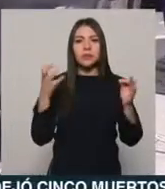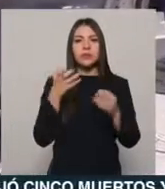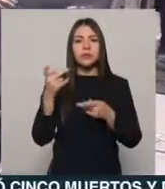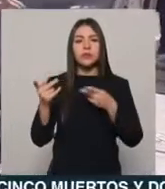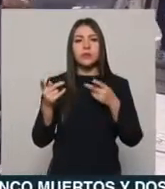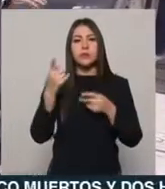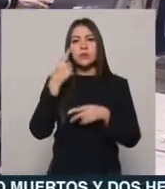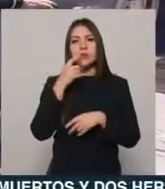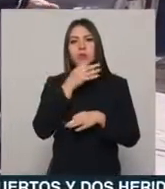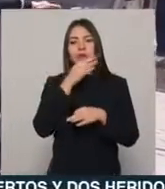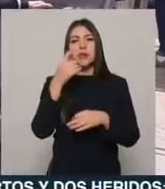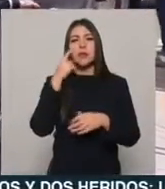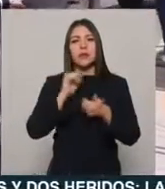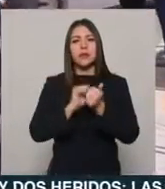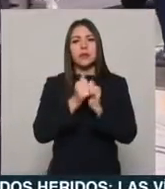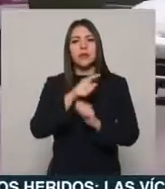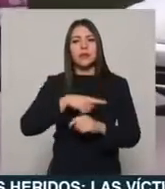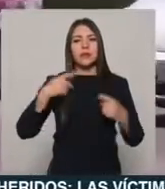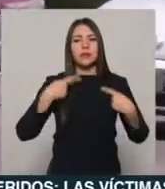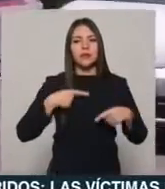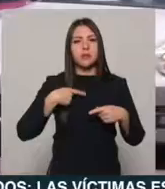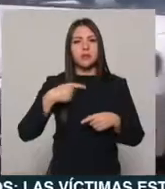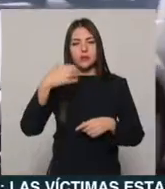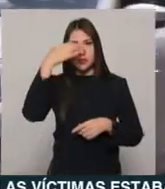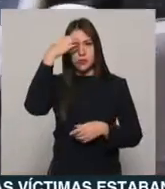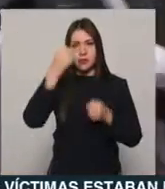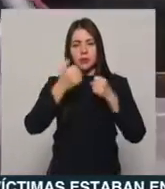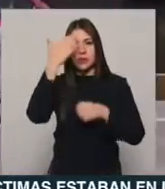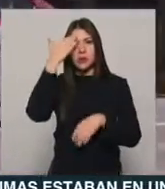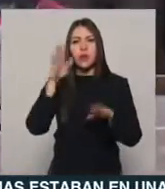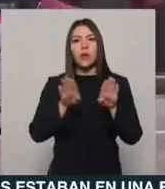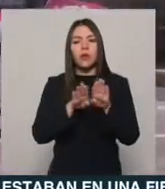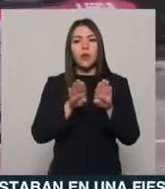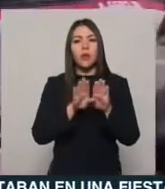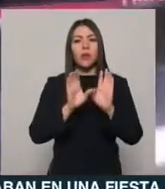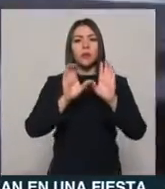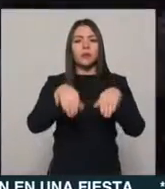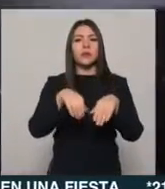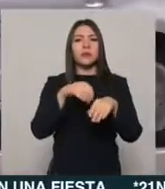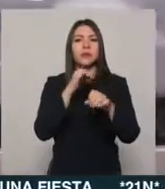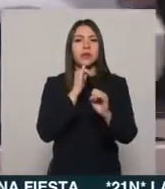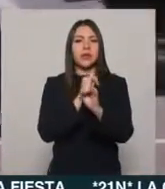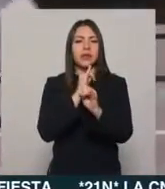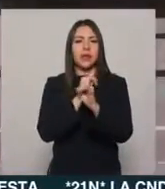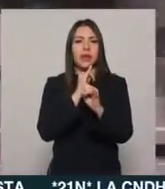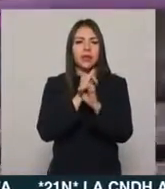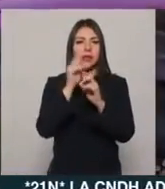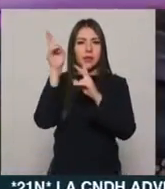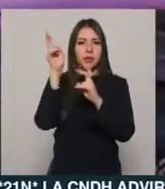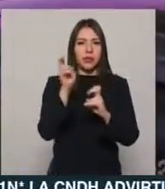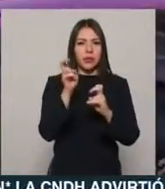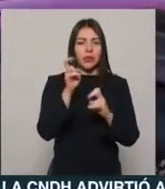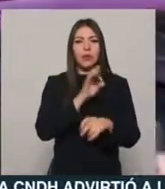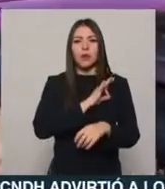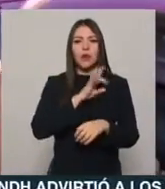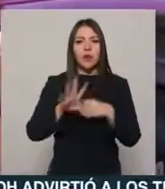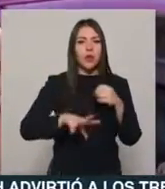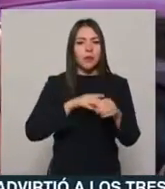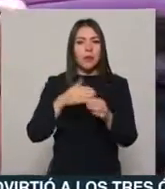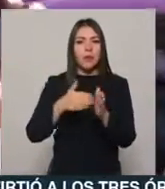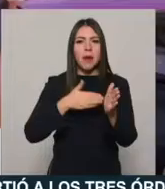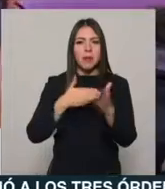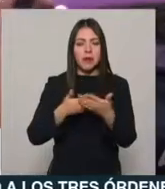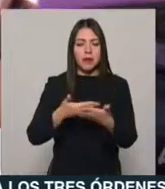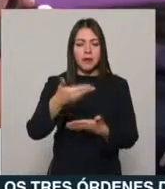de orientación de manera que los operadores sepan cómo ingresar a la plataforma y tengan todos sus documentos a la mano. Pero hay que ir a